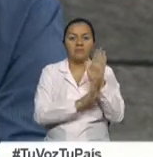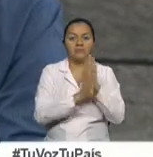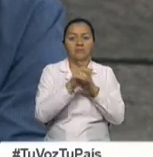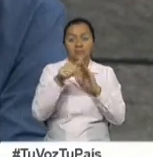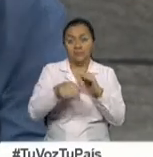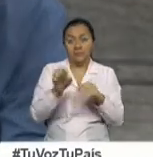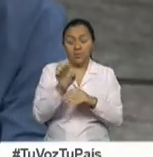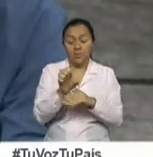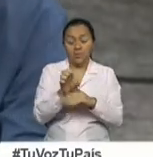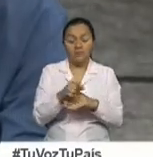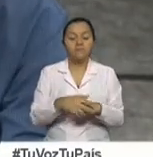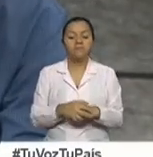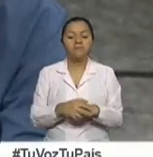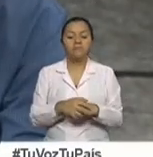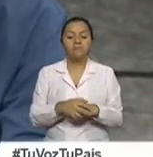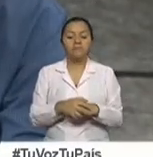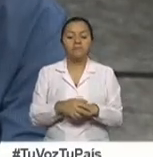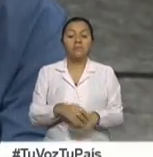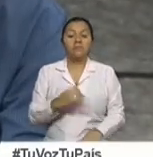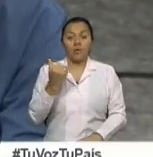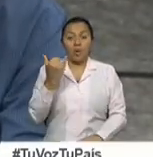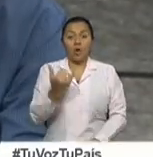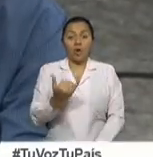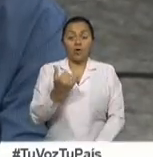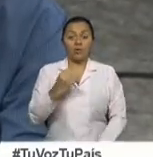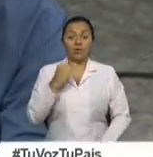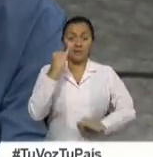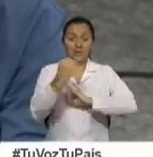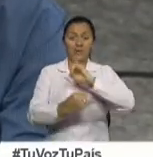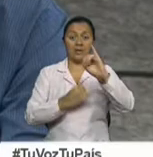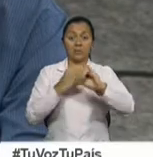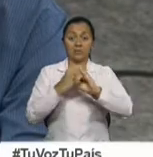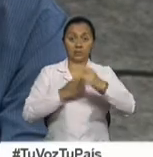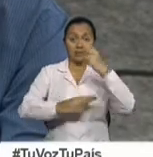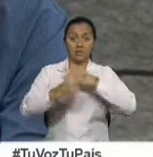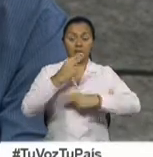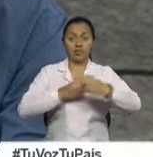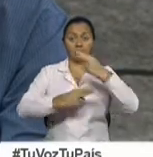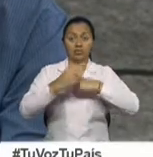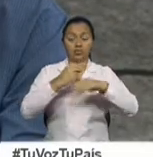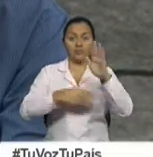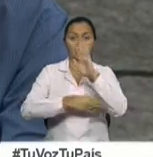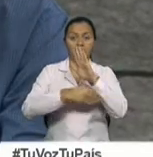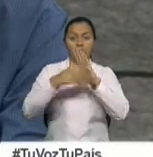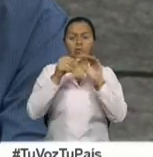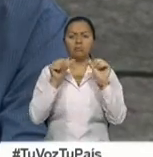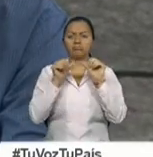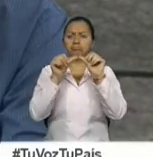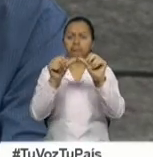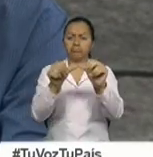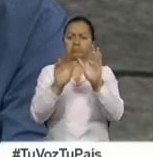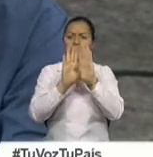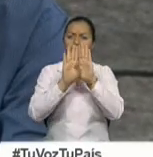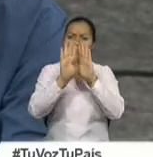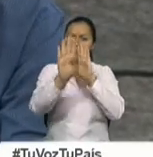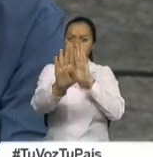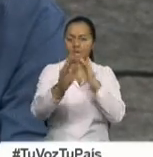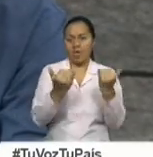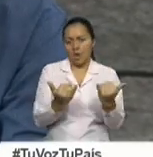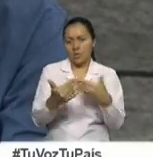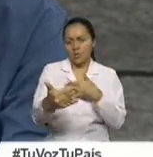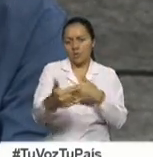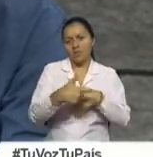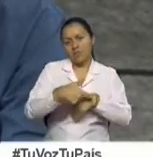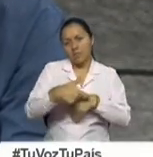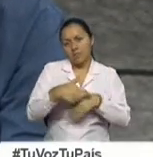país. Hoy las condiciones internacionales del mercado petrolero proyectan una estabilidad en torno a precios estables en el corto plazo,